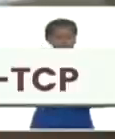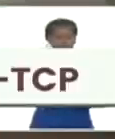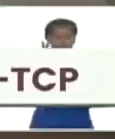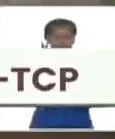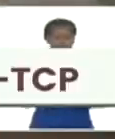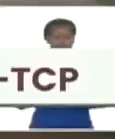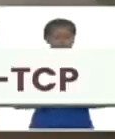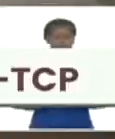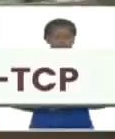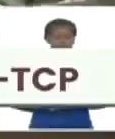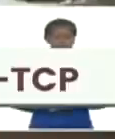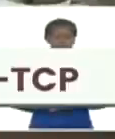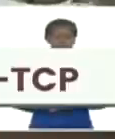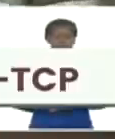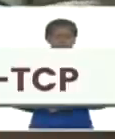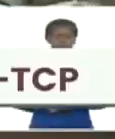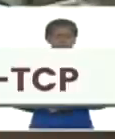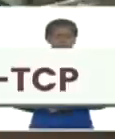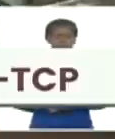And